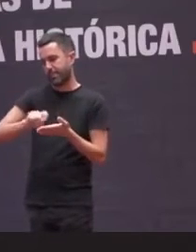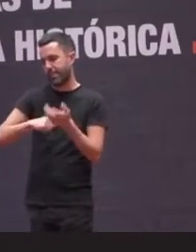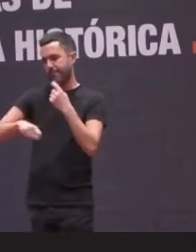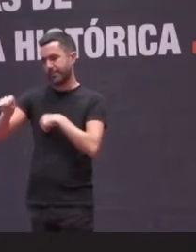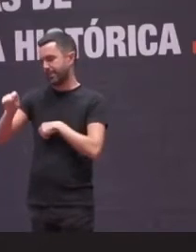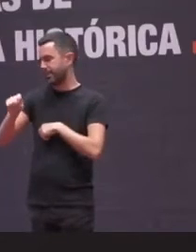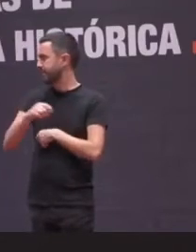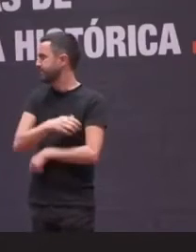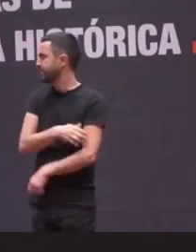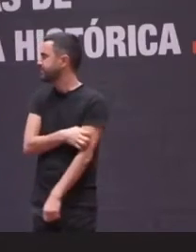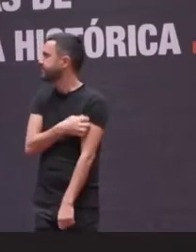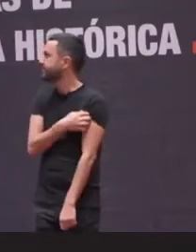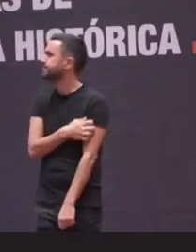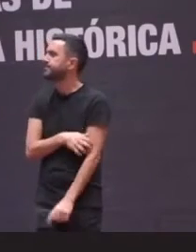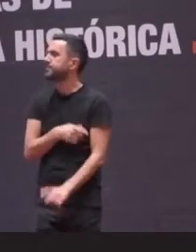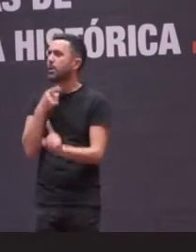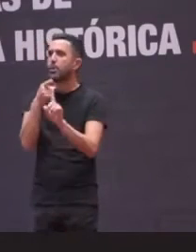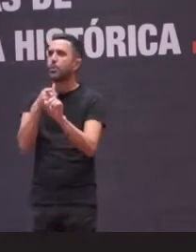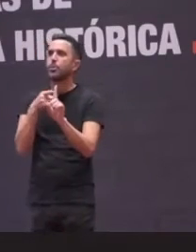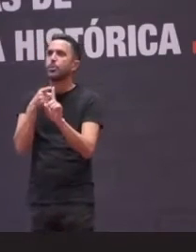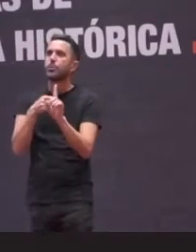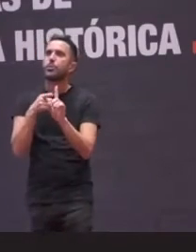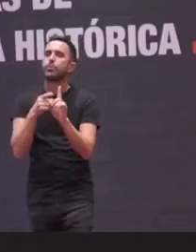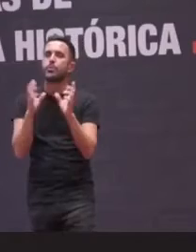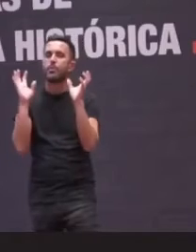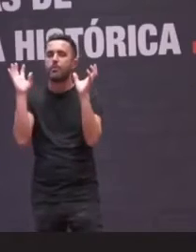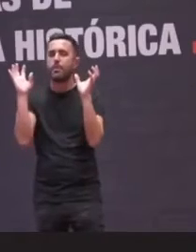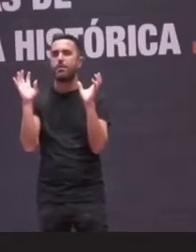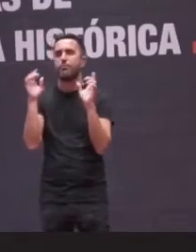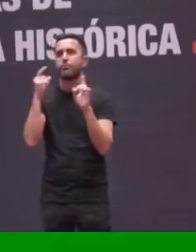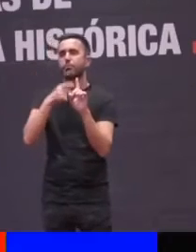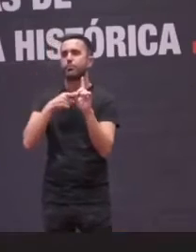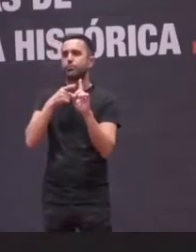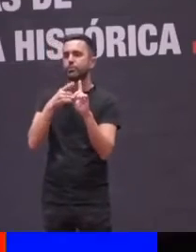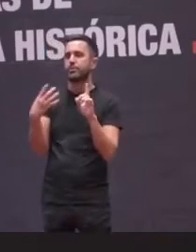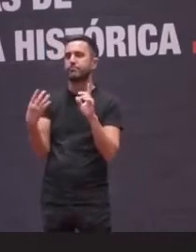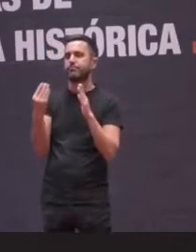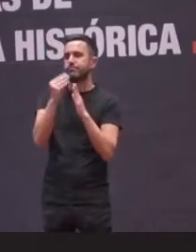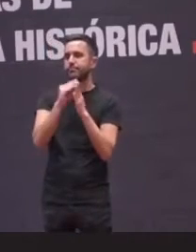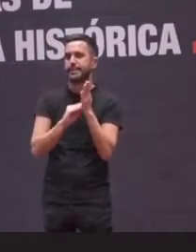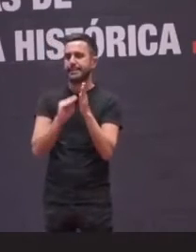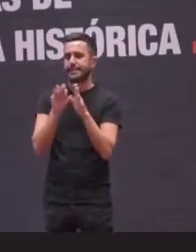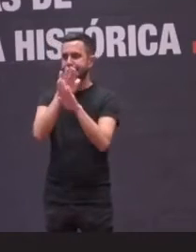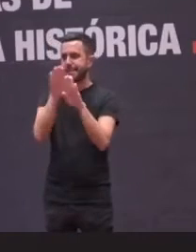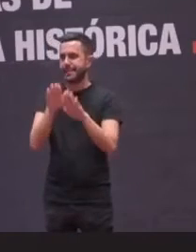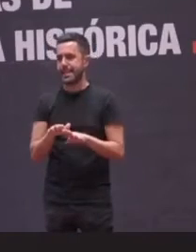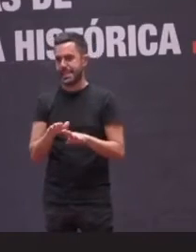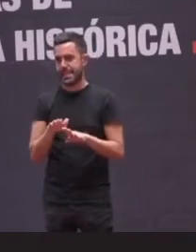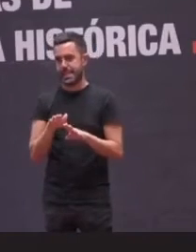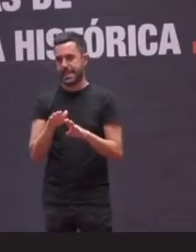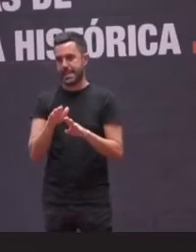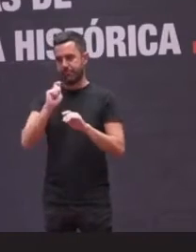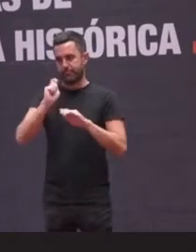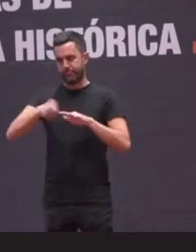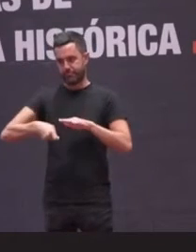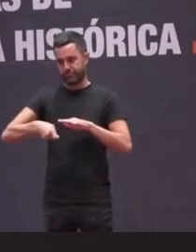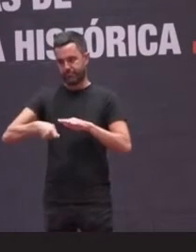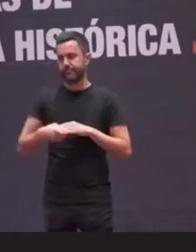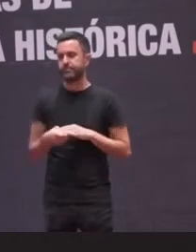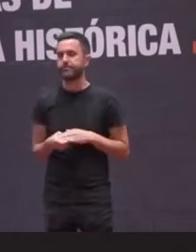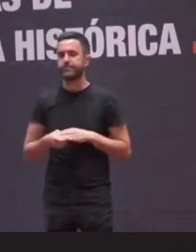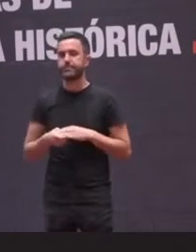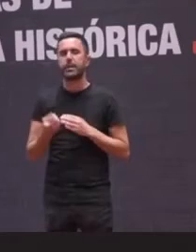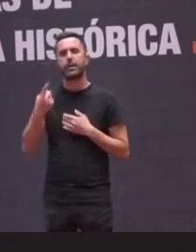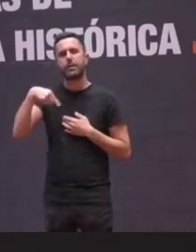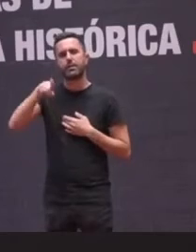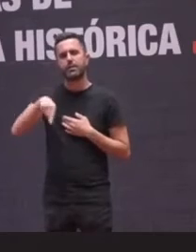clara. O uso que se lle deu ao Pazo está documentado na sentencia. 60 páxinas do uso que se lle deu. É certo que tamén hai